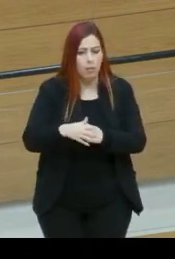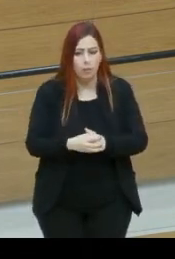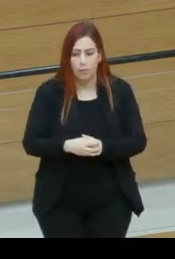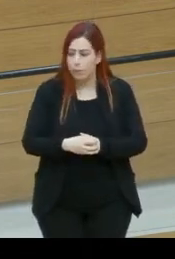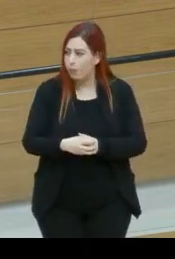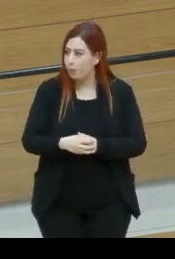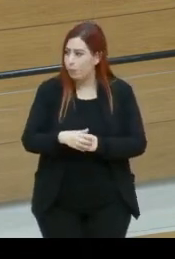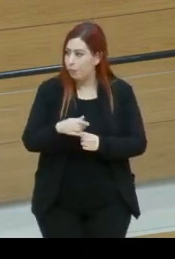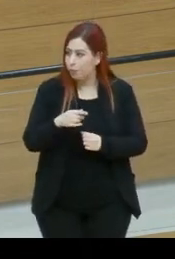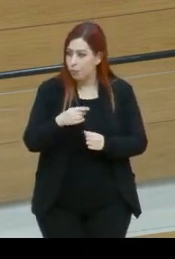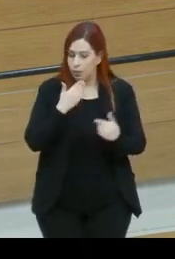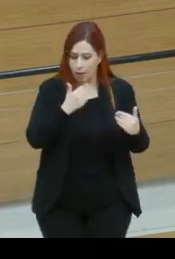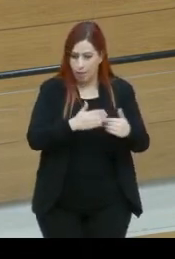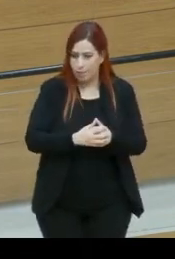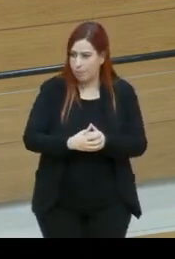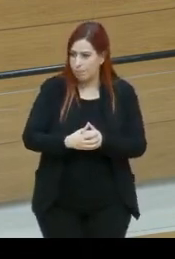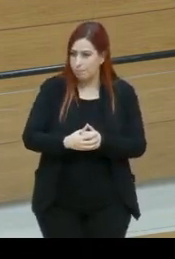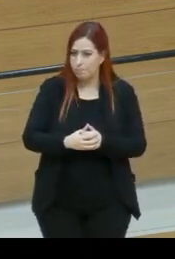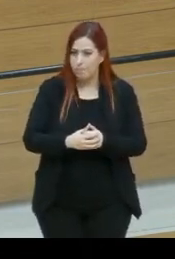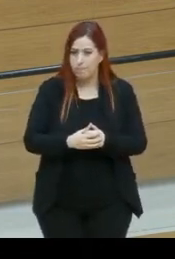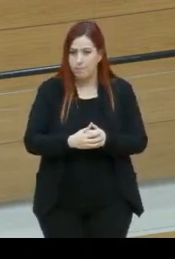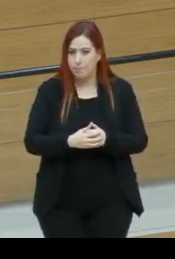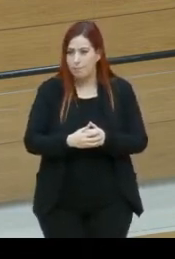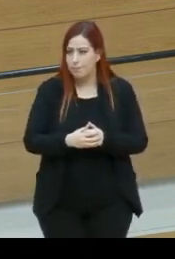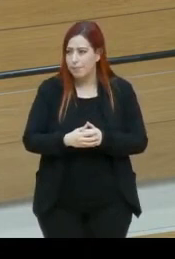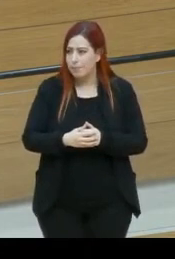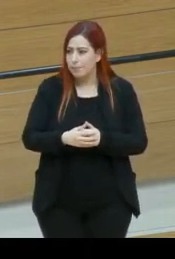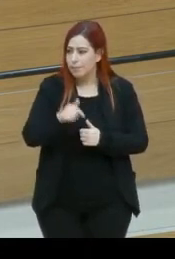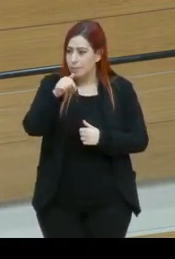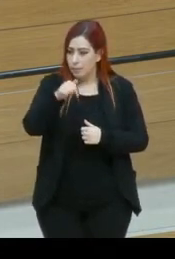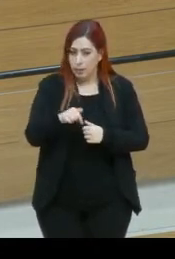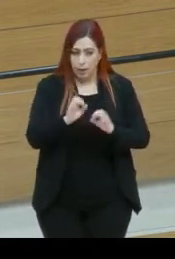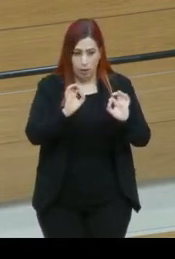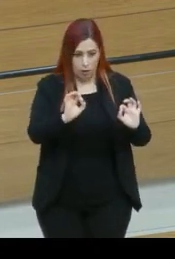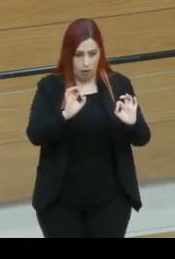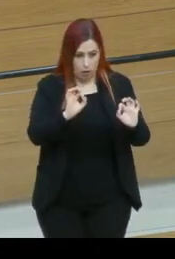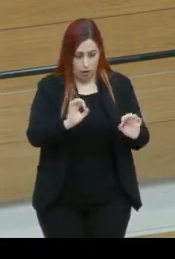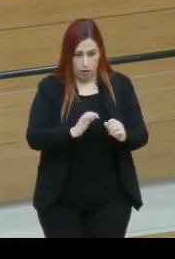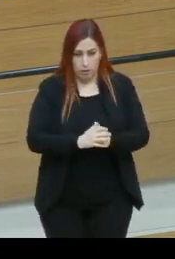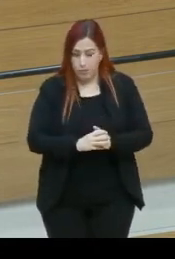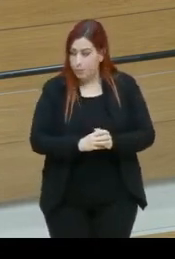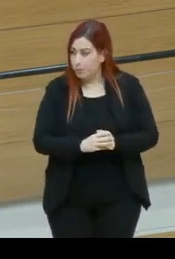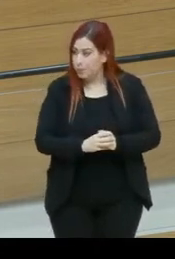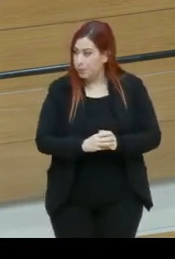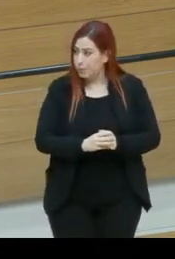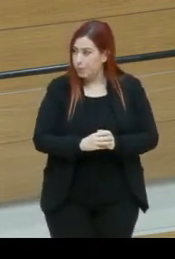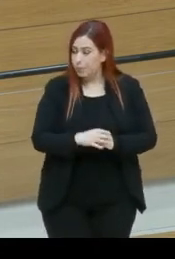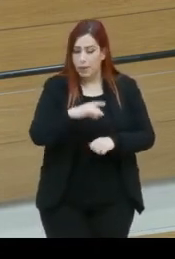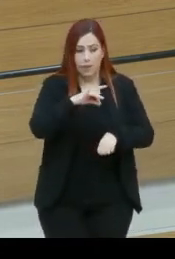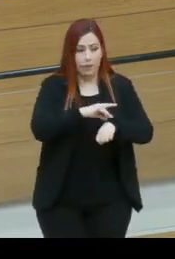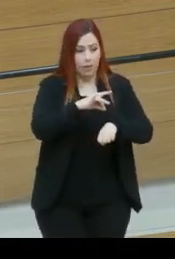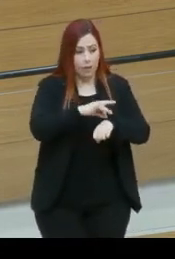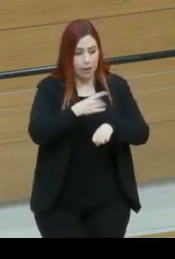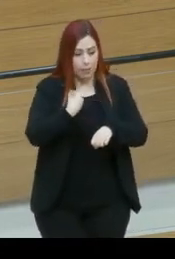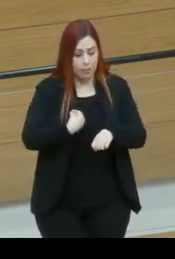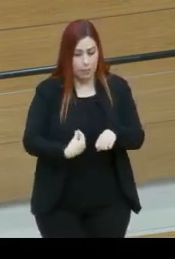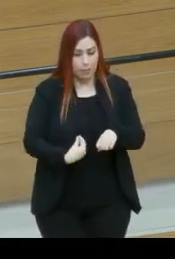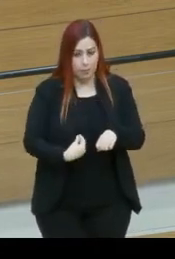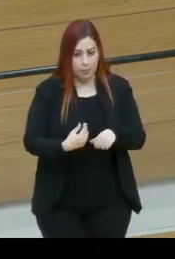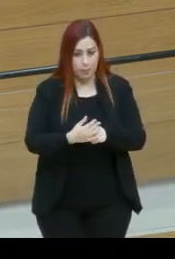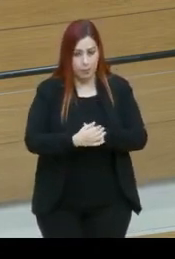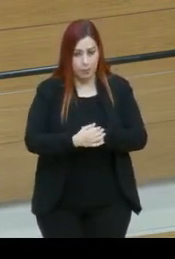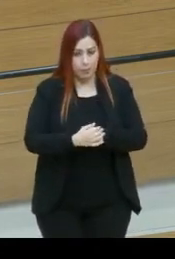en concreto, gracias por la pregunta. En concreto, estas enfermedades